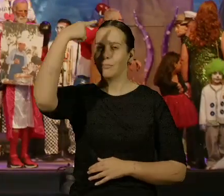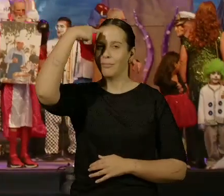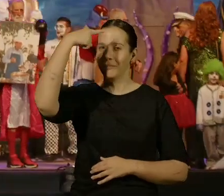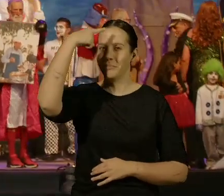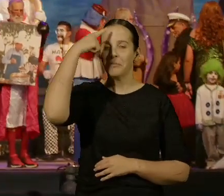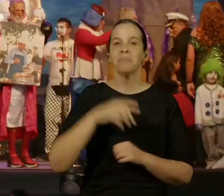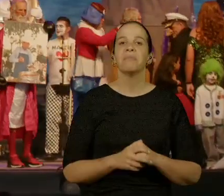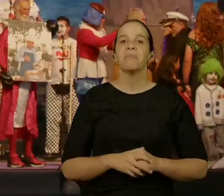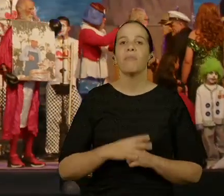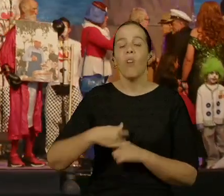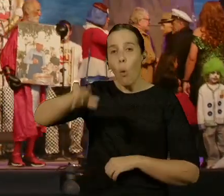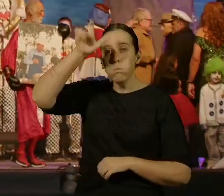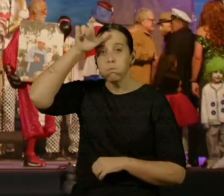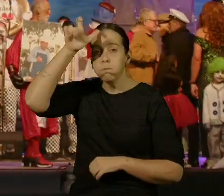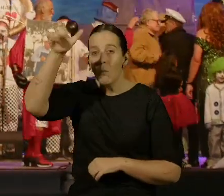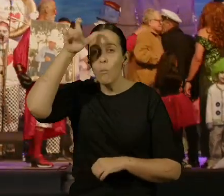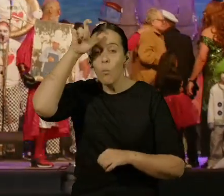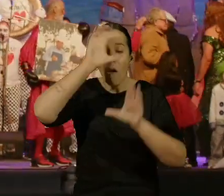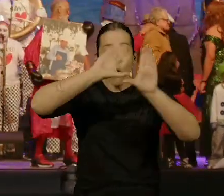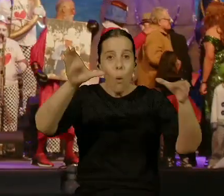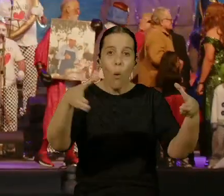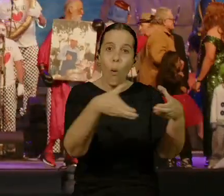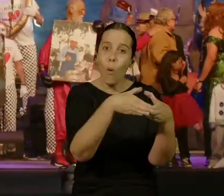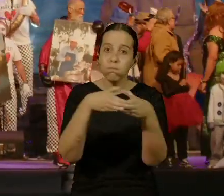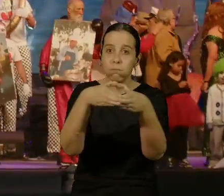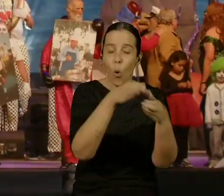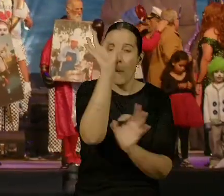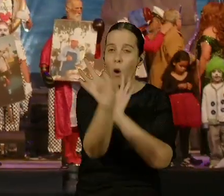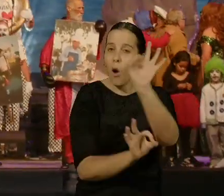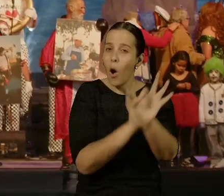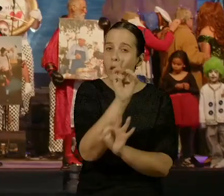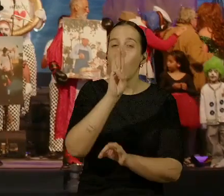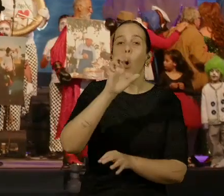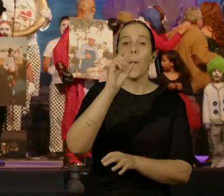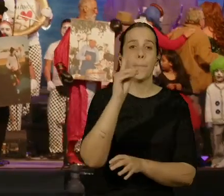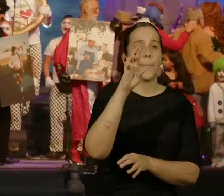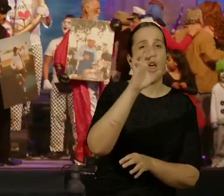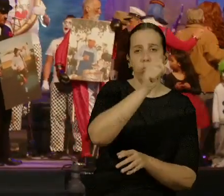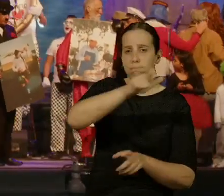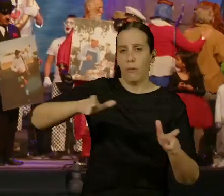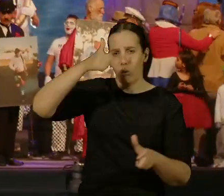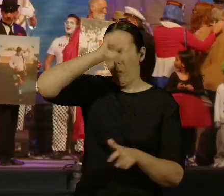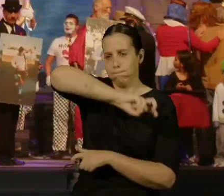El pueblo formaba la comisión, con Pedro, Sergio, Andrés, Valero.